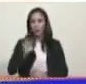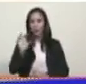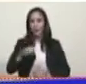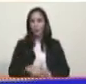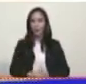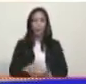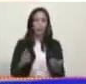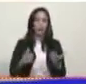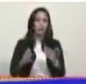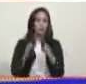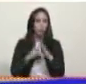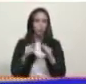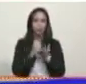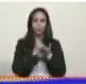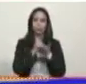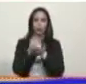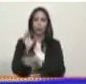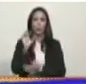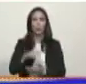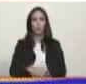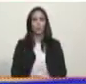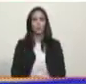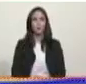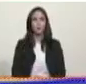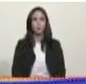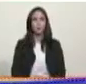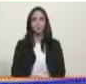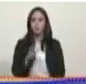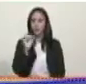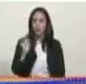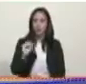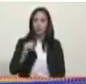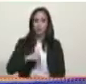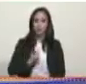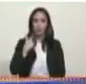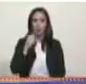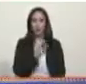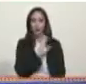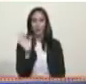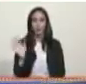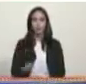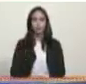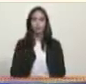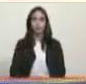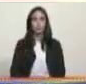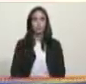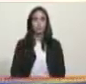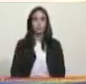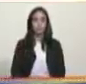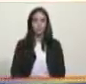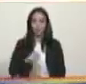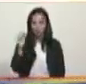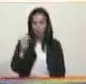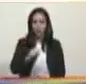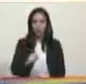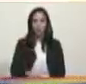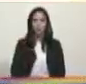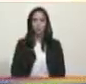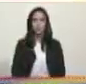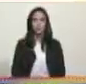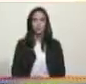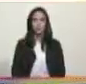de las necesidades del país. Correcto. Sí se puede, ¿verdad? Sí. Sí va.